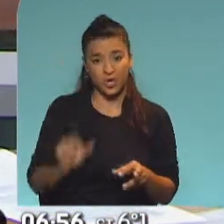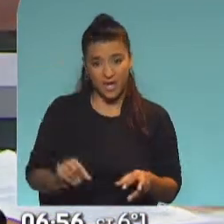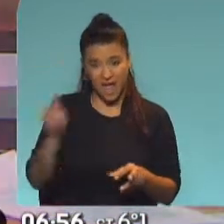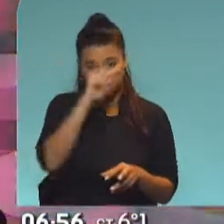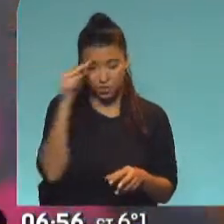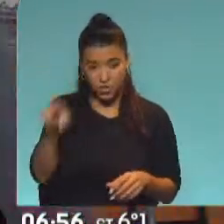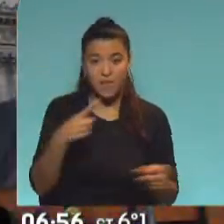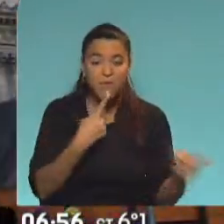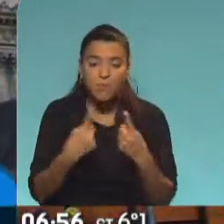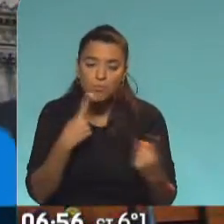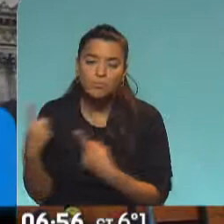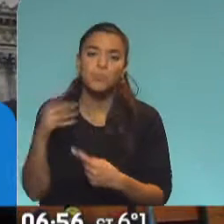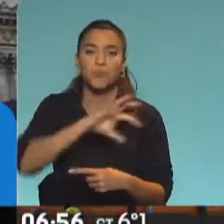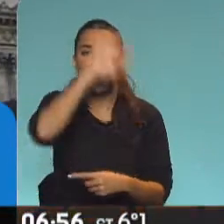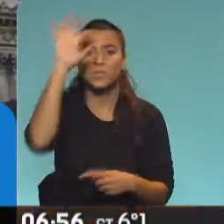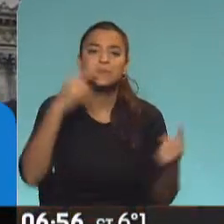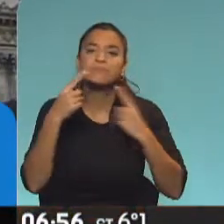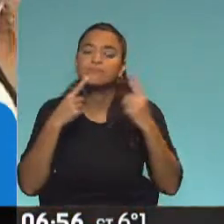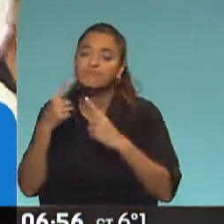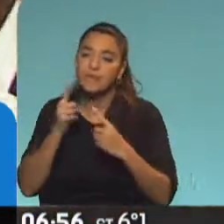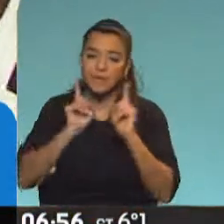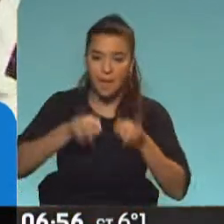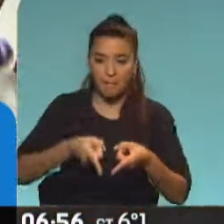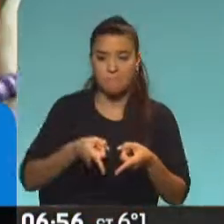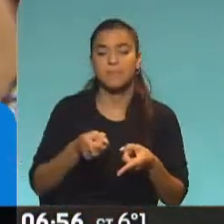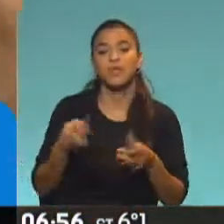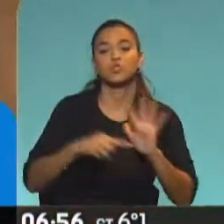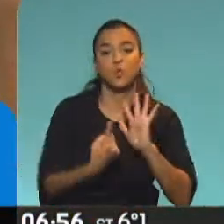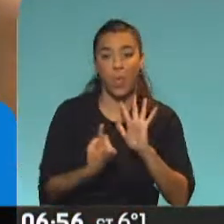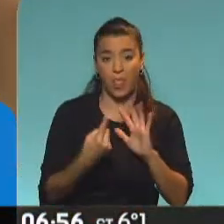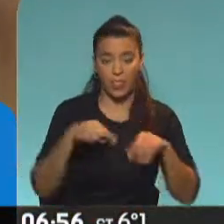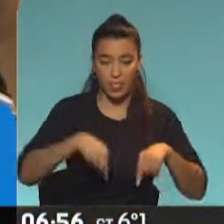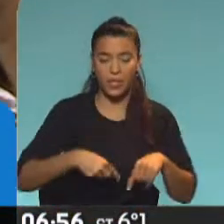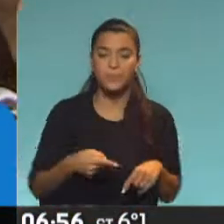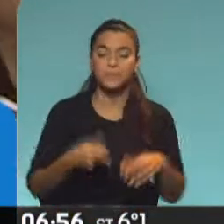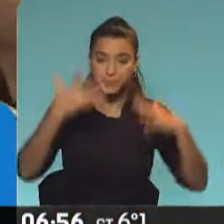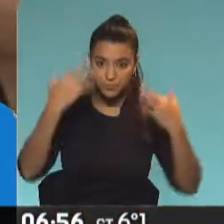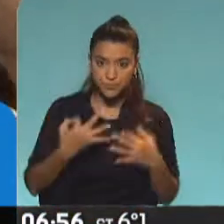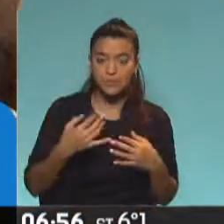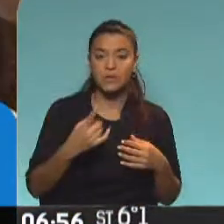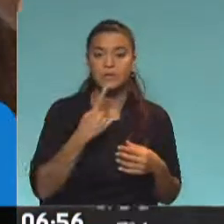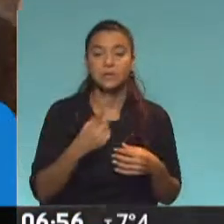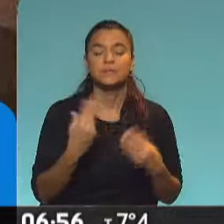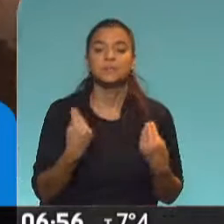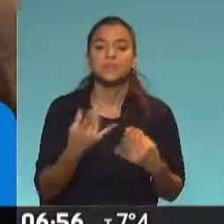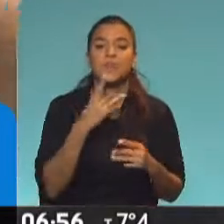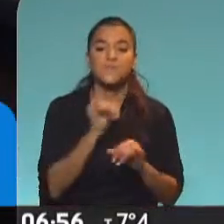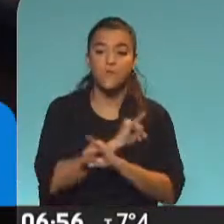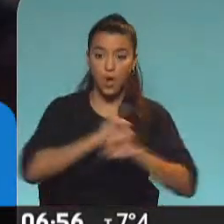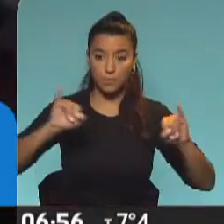realizó la encuesta en varias provincias, también en la ciudad de Buenos Aires. Lo concreto, que se trata de un